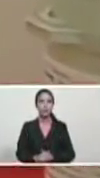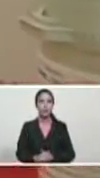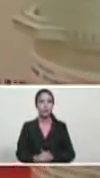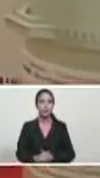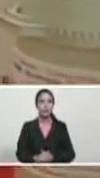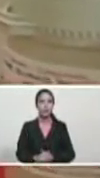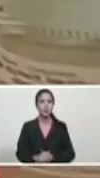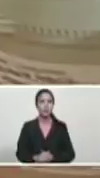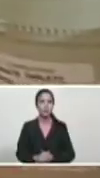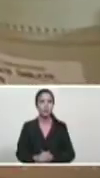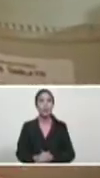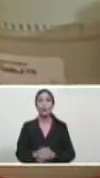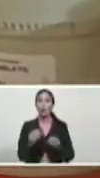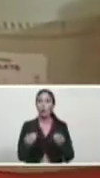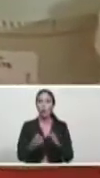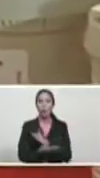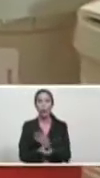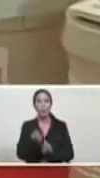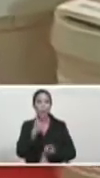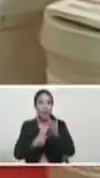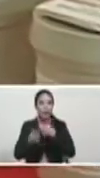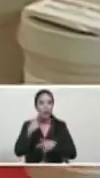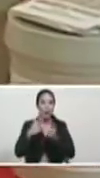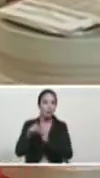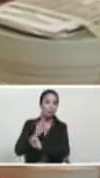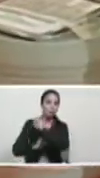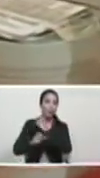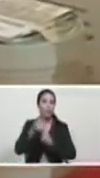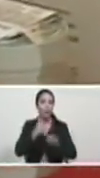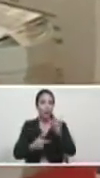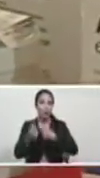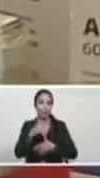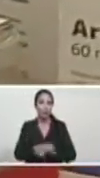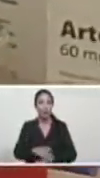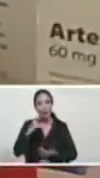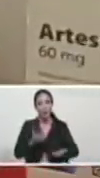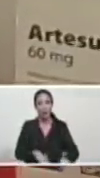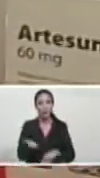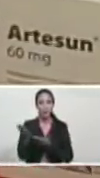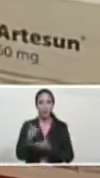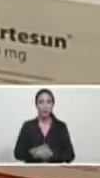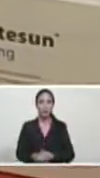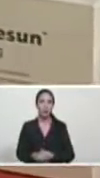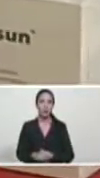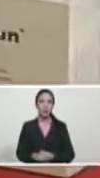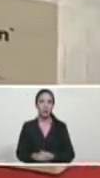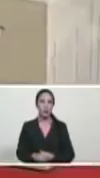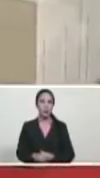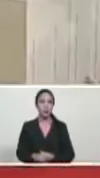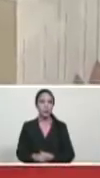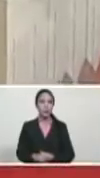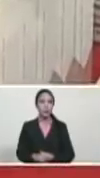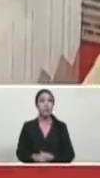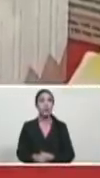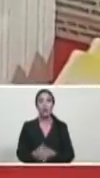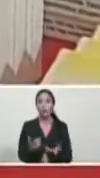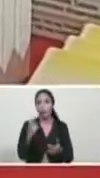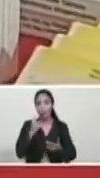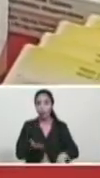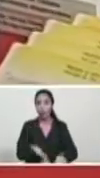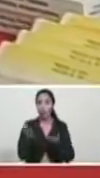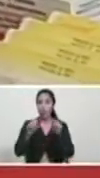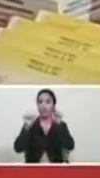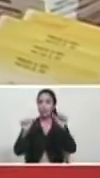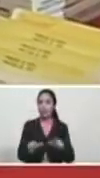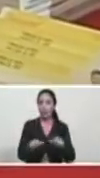los procesos de tratamiento y prevención a nivel nacional. Doctor Carlos Alvarado. Bueno, aquí está, mira, el sistema robotizado precisamente